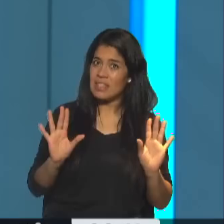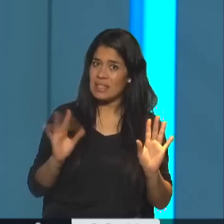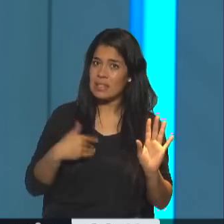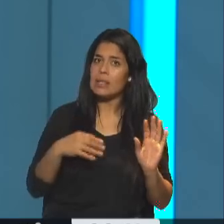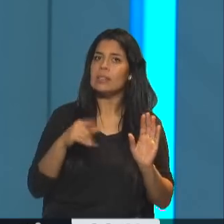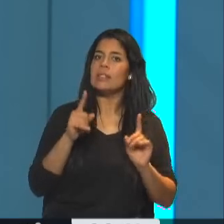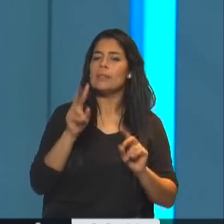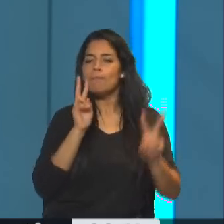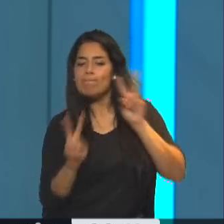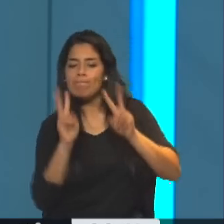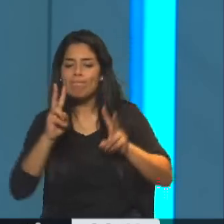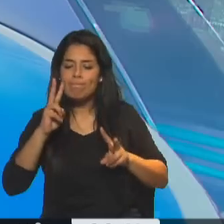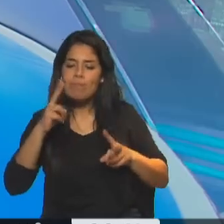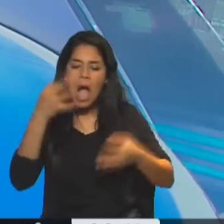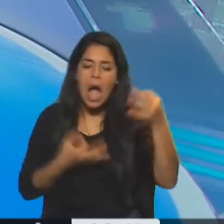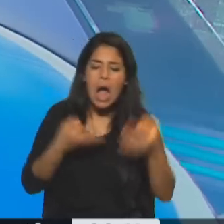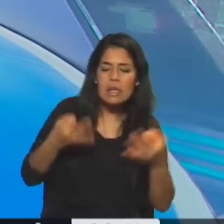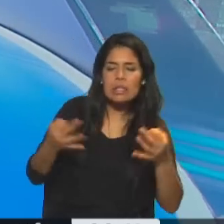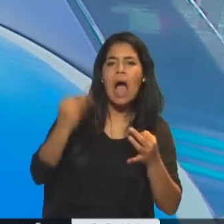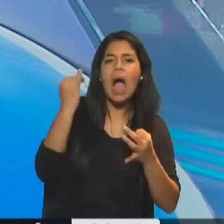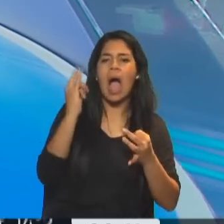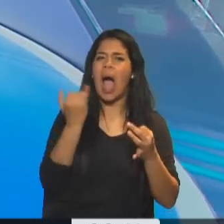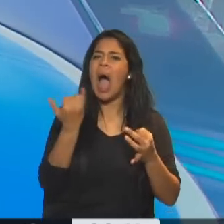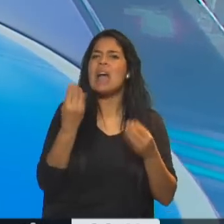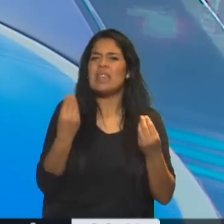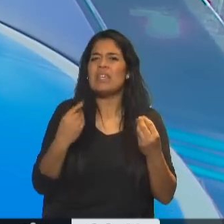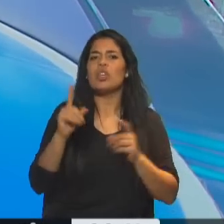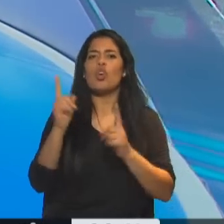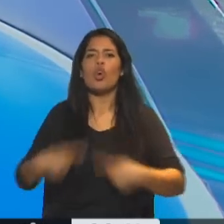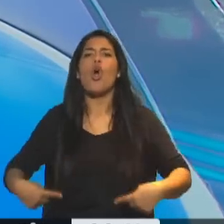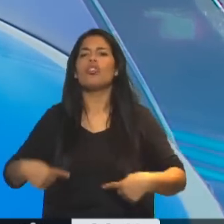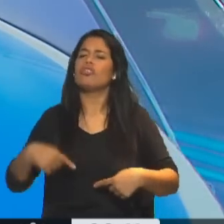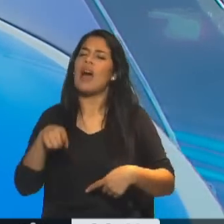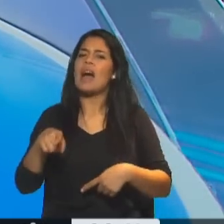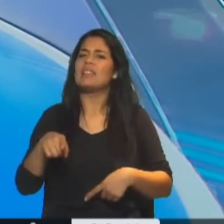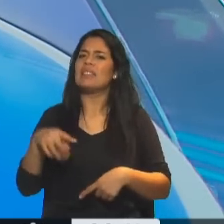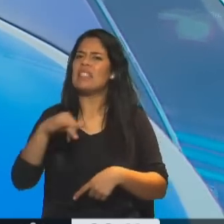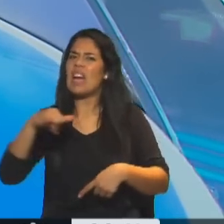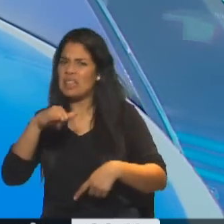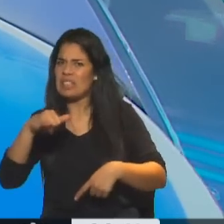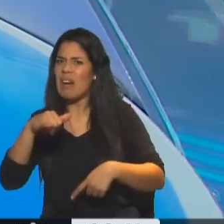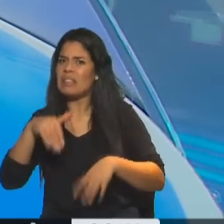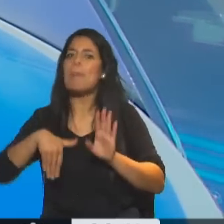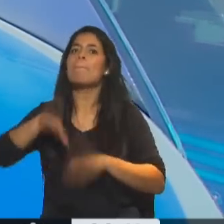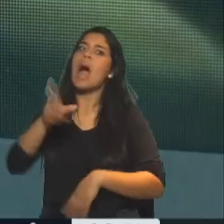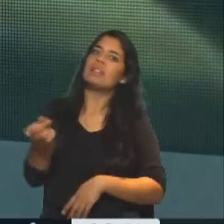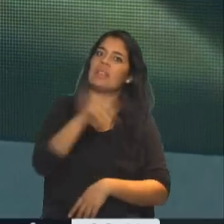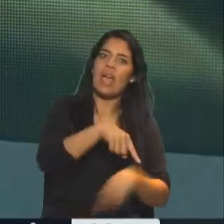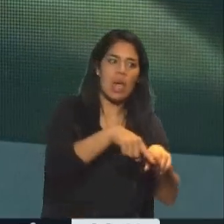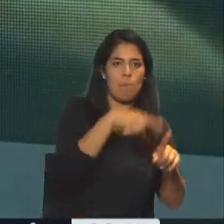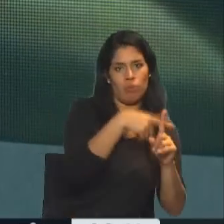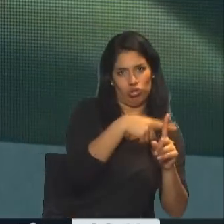fortaleza, ¿no? Creo usted, no sé qué piensan ustedes. Sí, de todas maneras, siguiendo la línea de lo que decían hace recién, creo que el nuevo